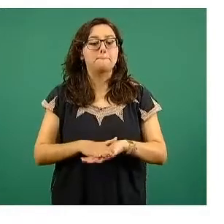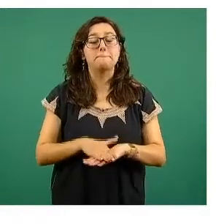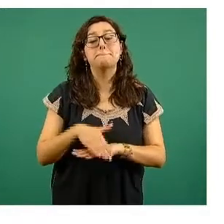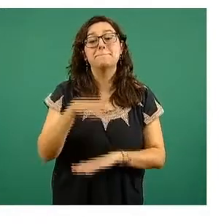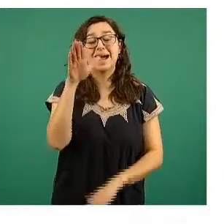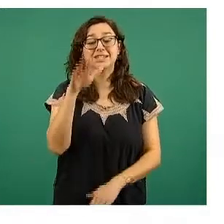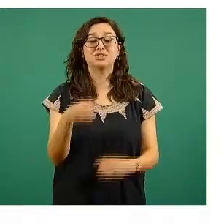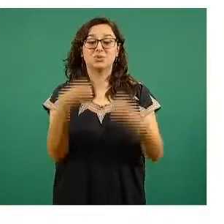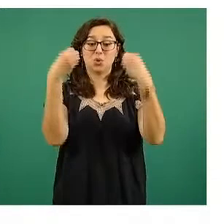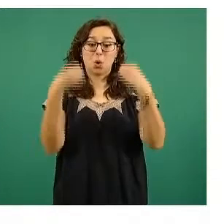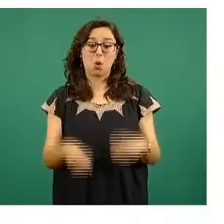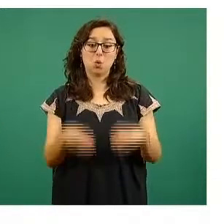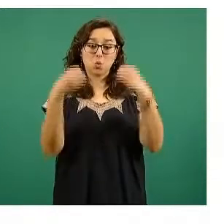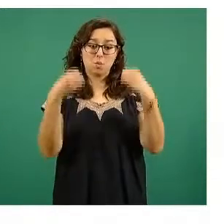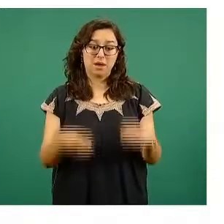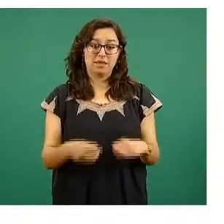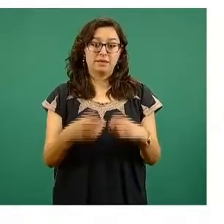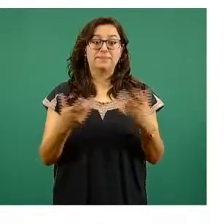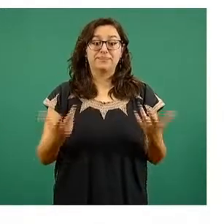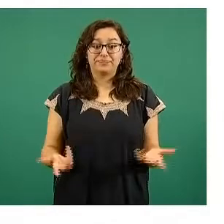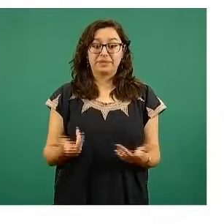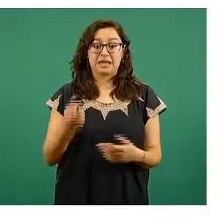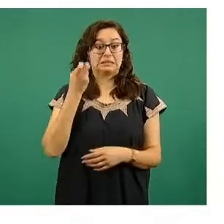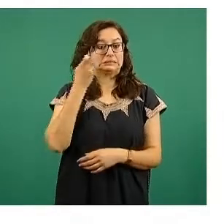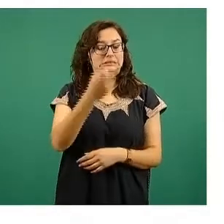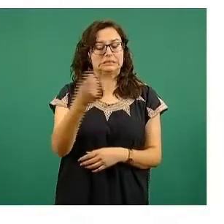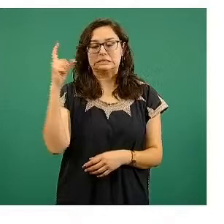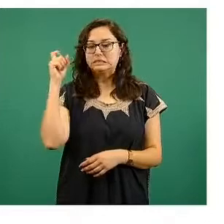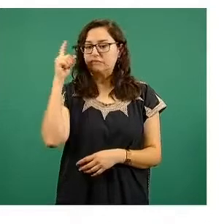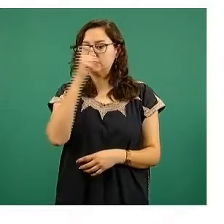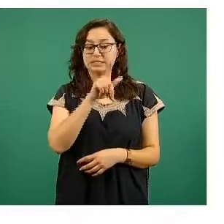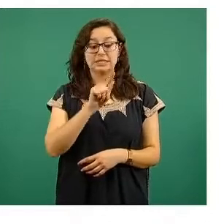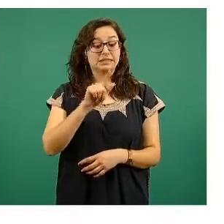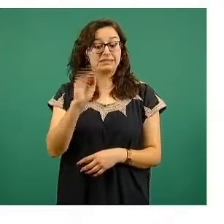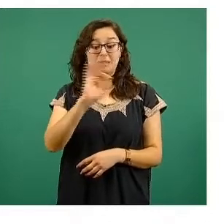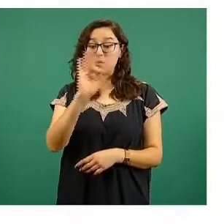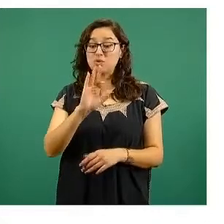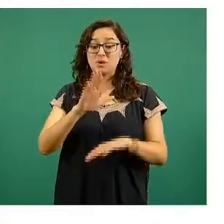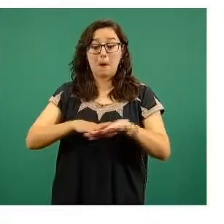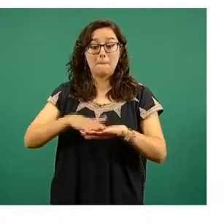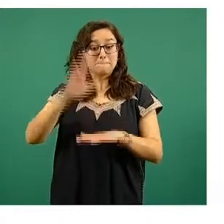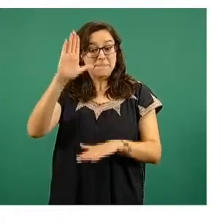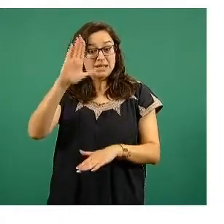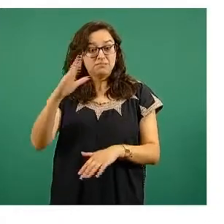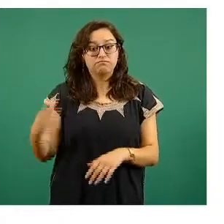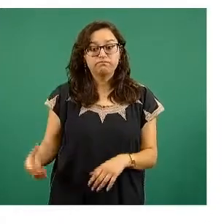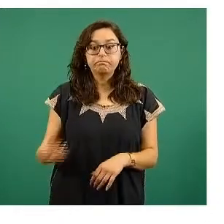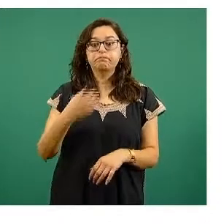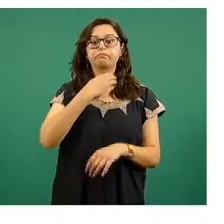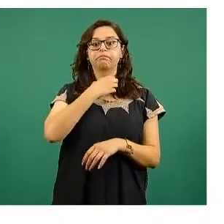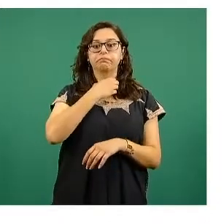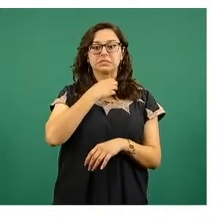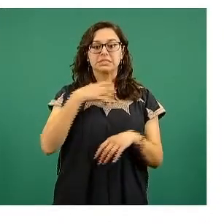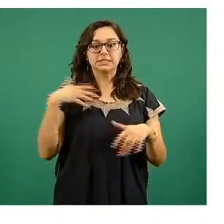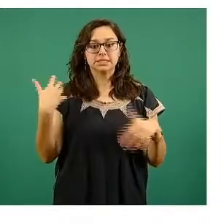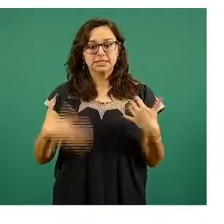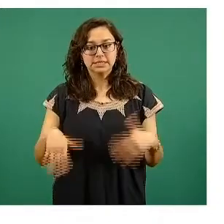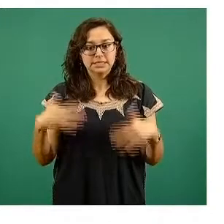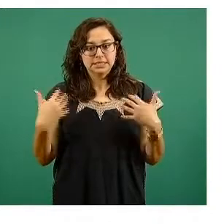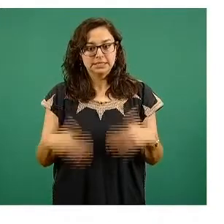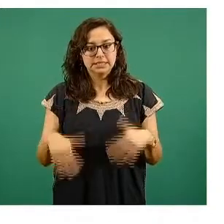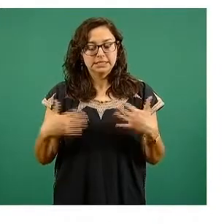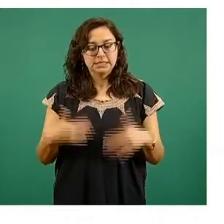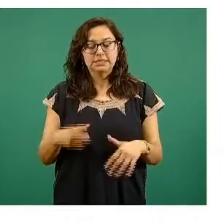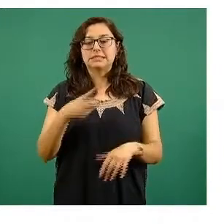inicio de la pandemia se ha hablado que es este punto crítico donde cada uno de nosotros tenemos que pensar en cómo